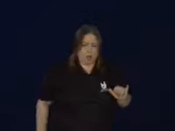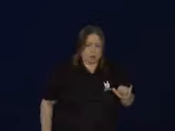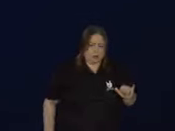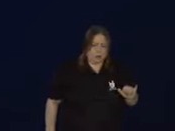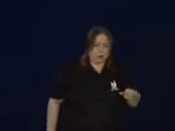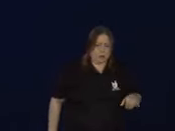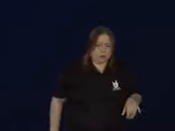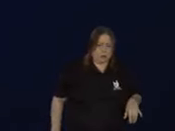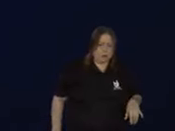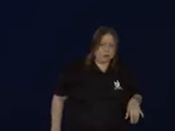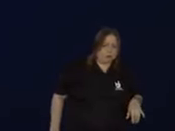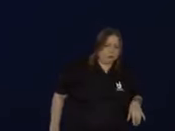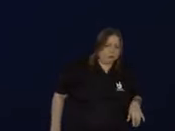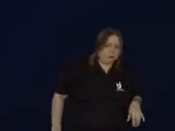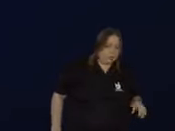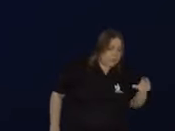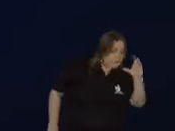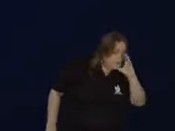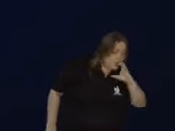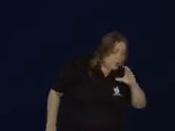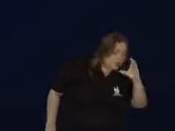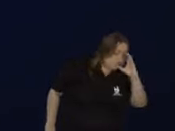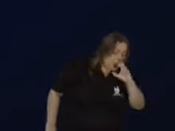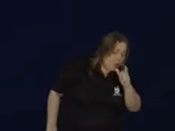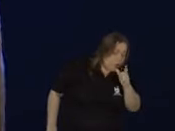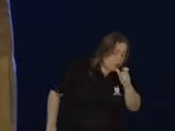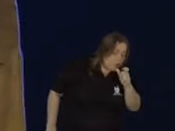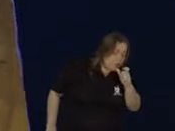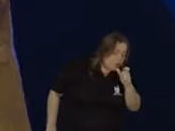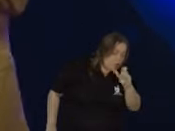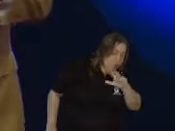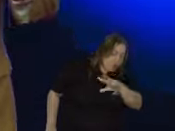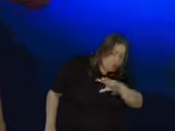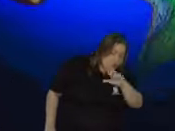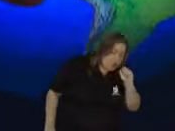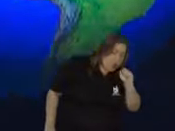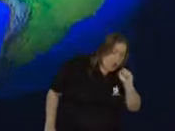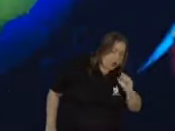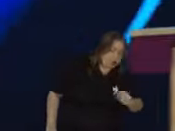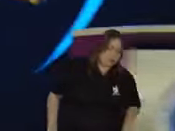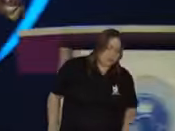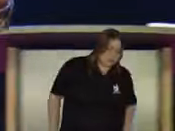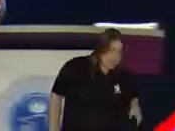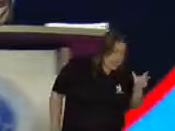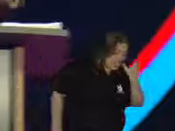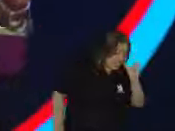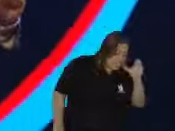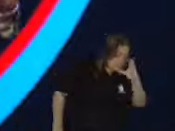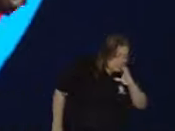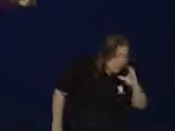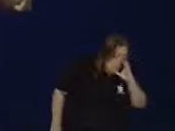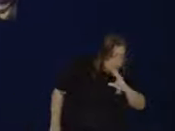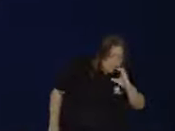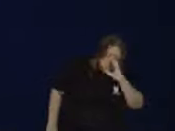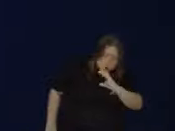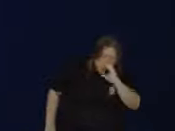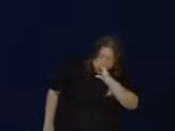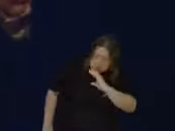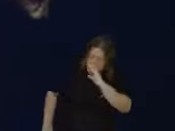presente continuo, buscando, gerundio, buscando,